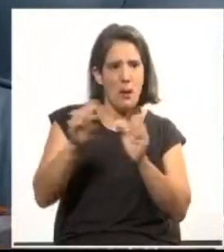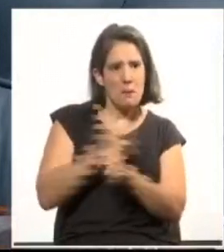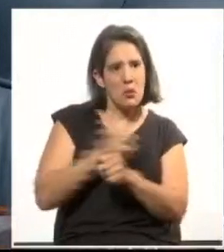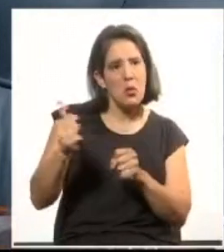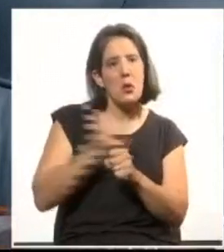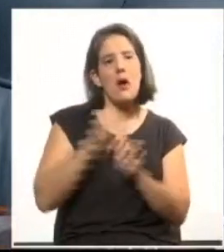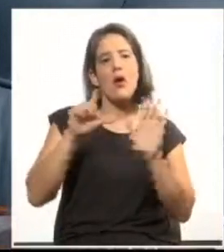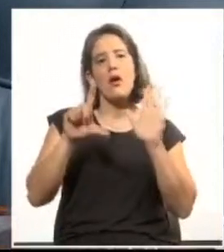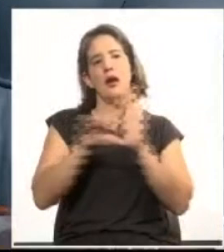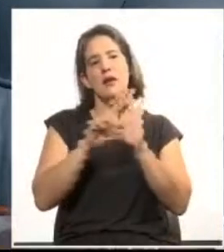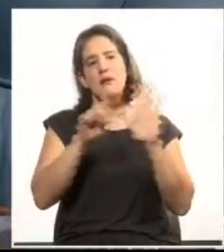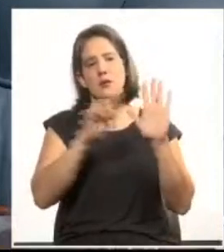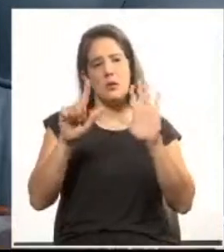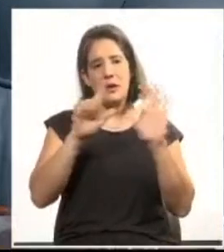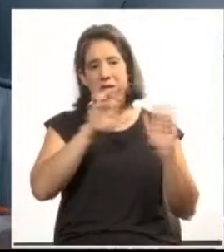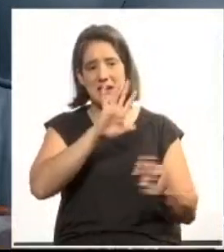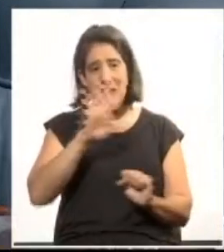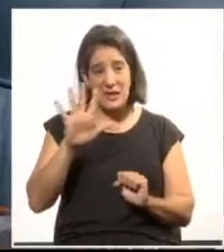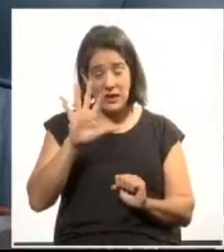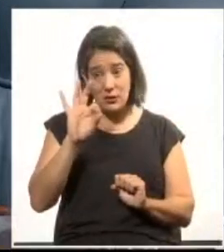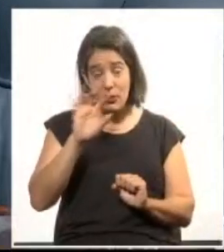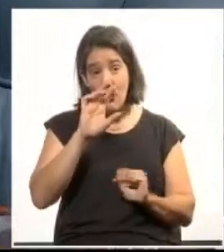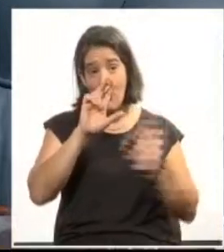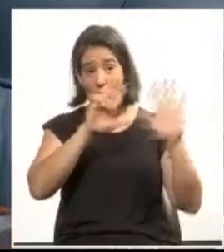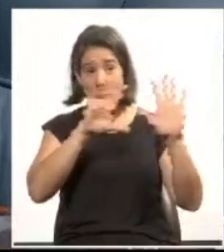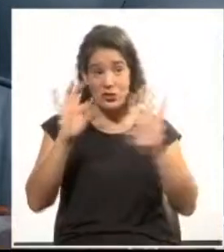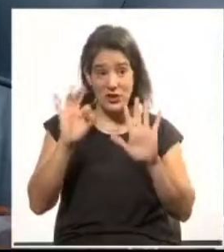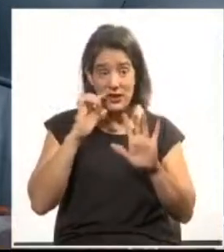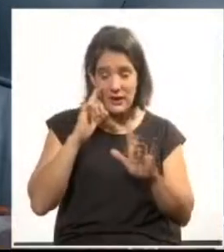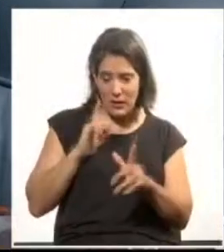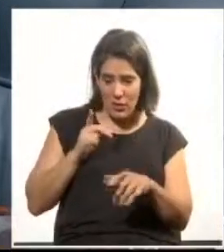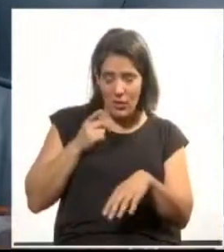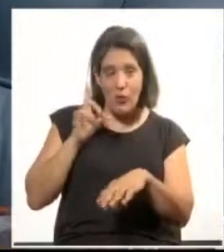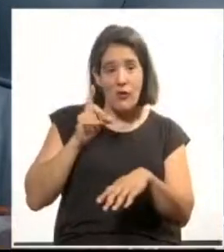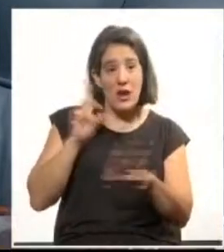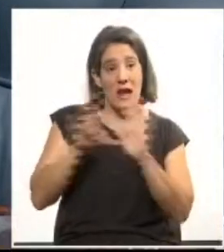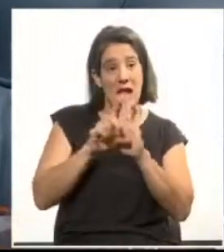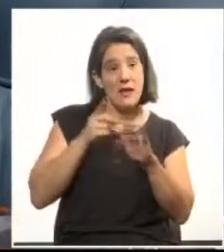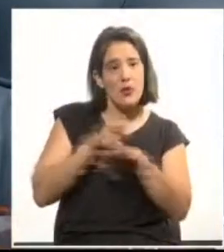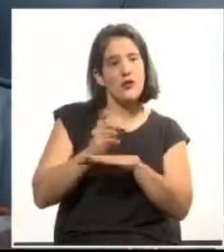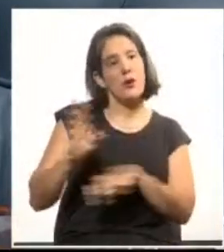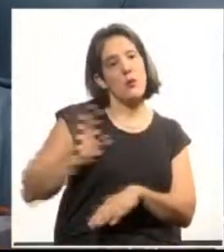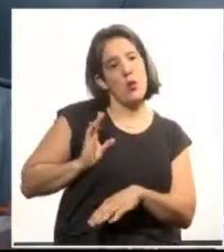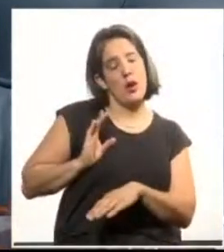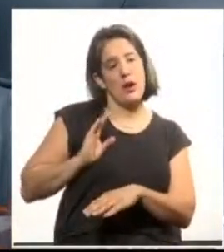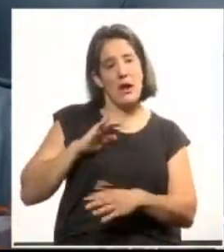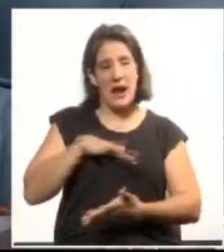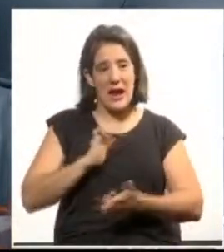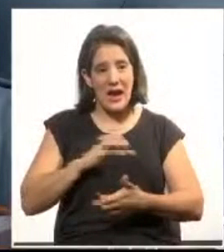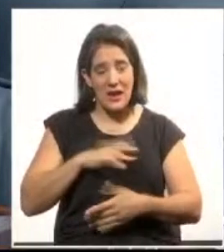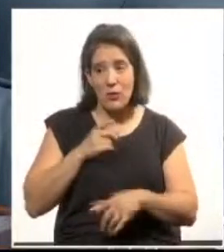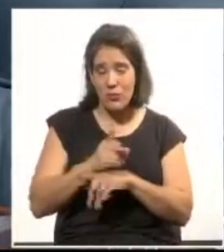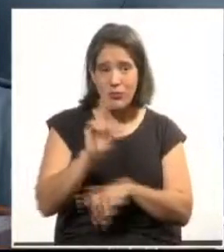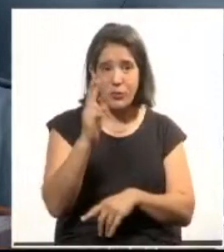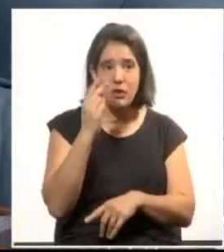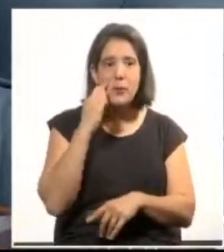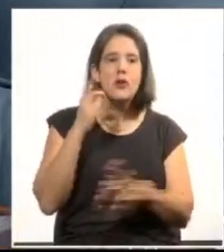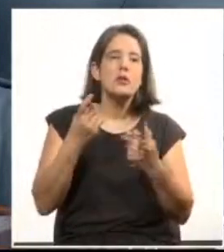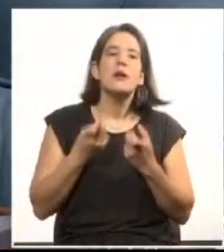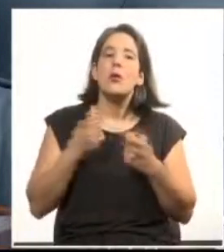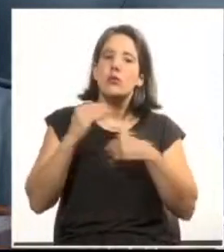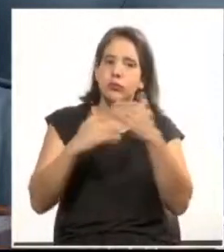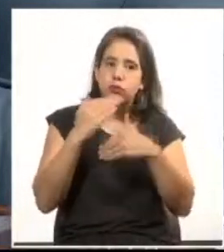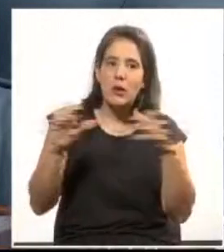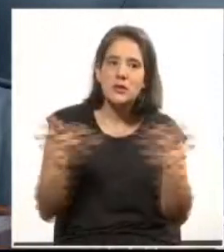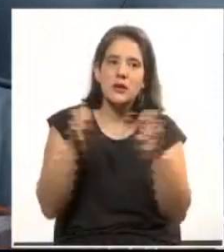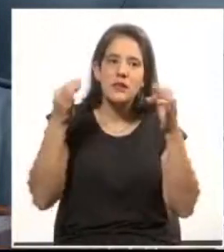Ley 19.580, la Ley de Violencia hacia las Mujeres basada en género. Entendemos que ahora, además de acciones concretas